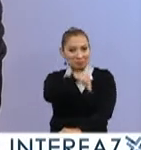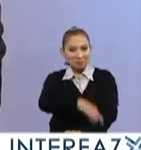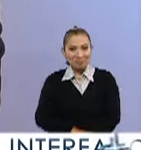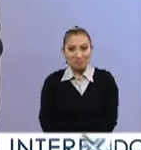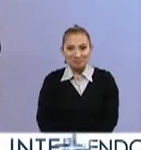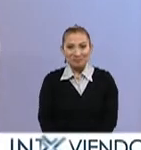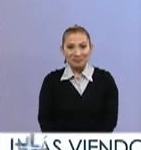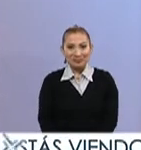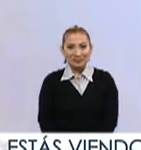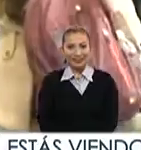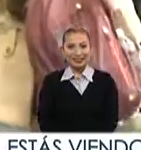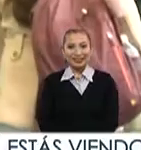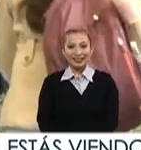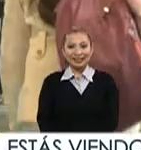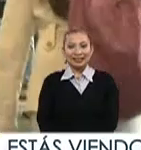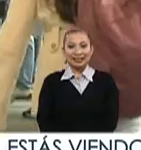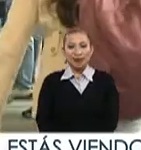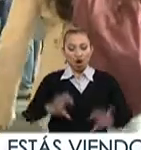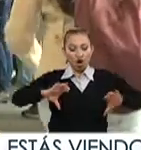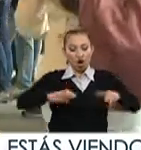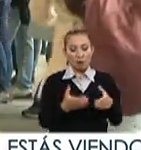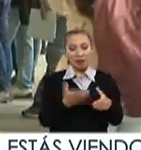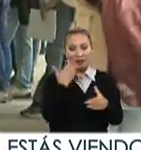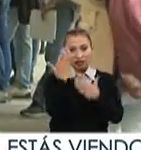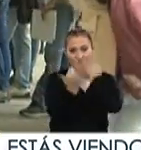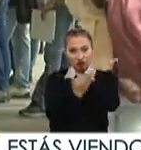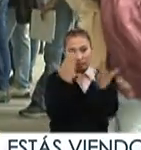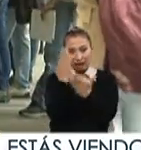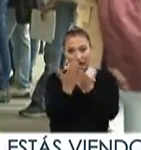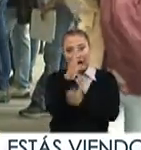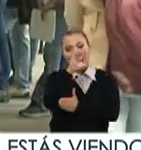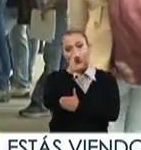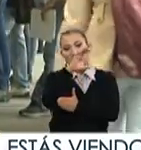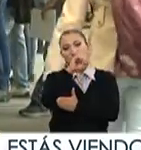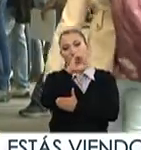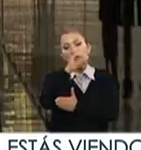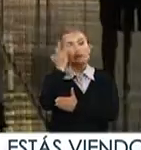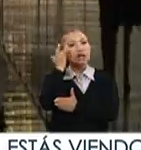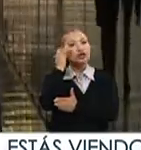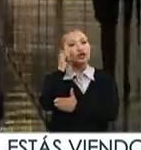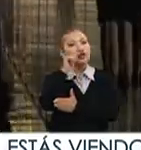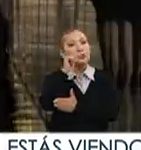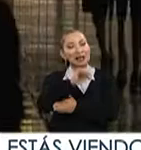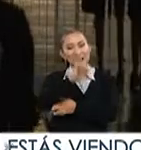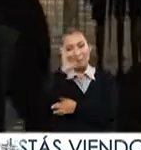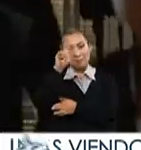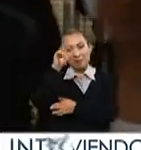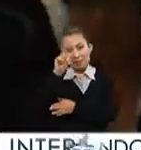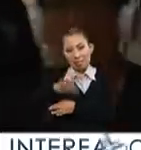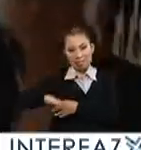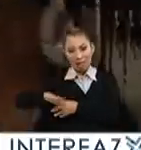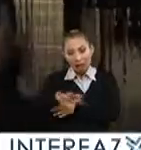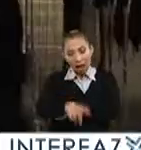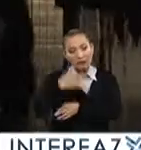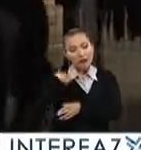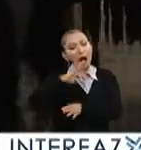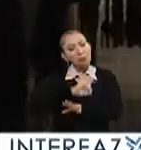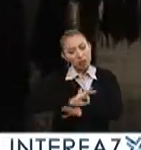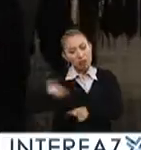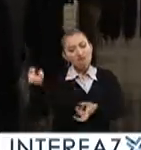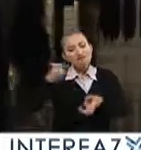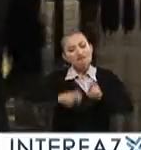ellos. La comunidad estudiantil del casco de Santo Tomás del Instituto Politécnico Nacional ya